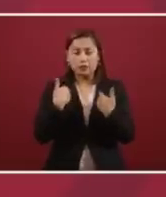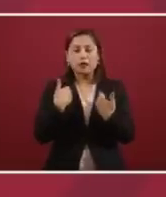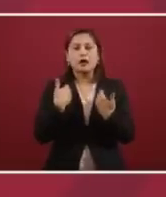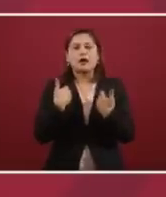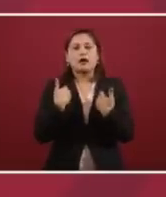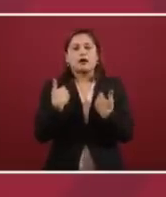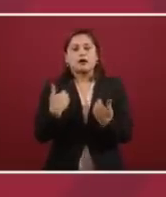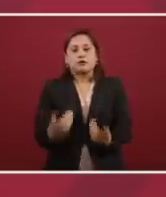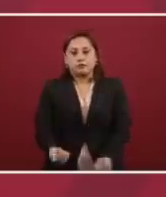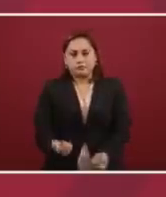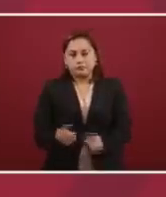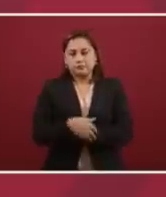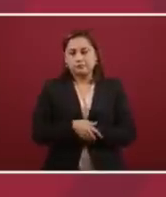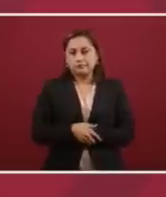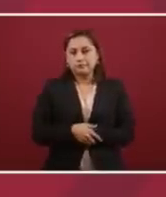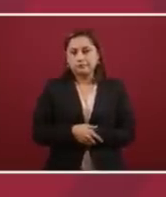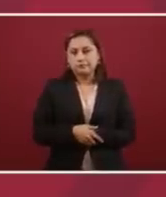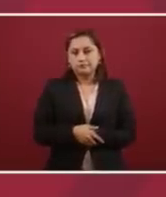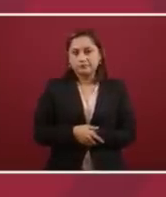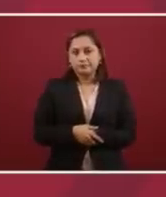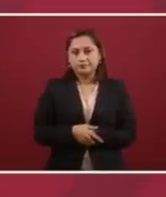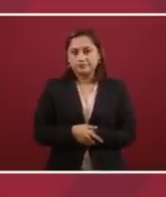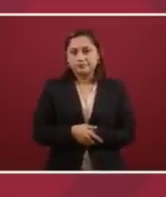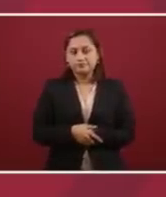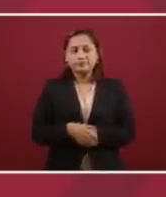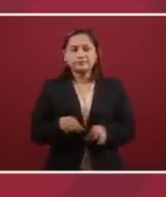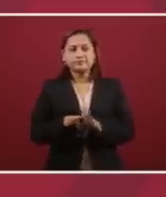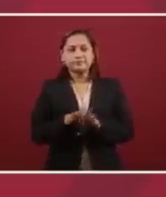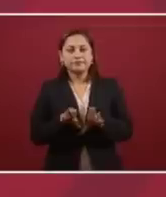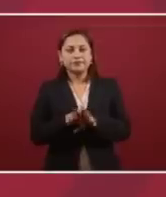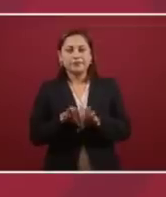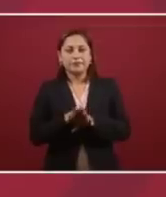son muy galanes